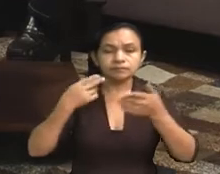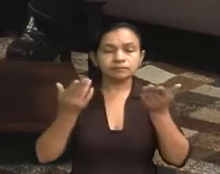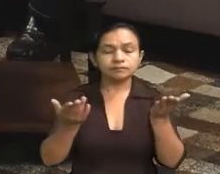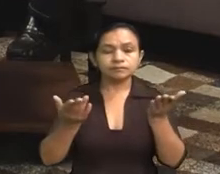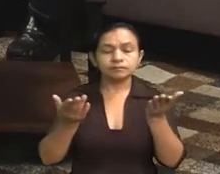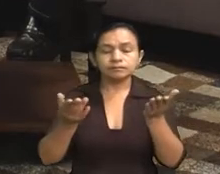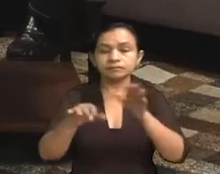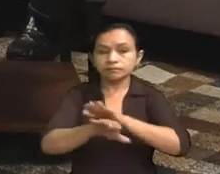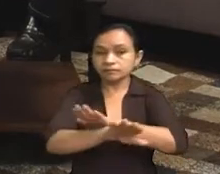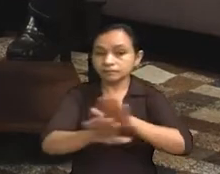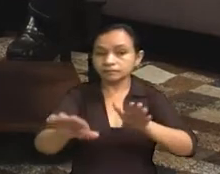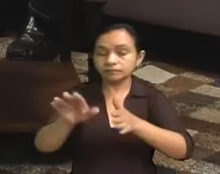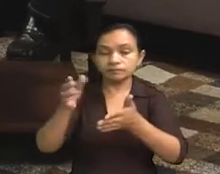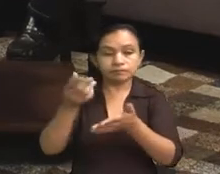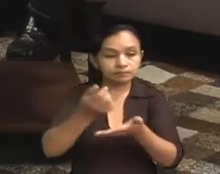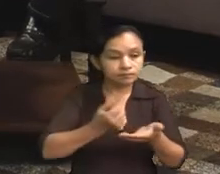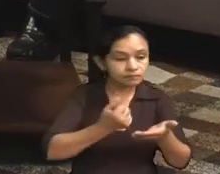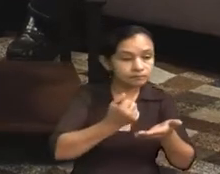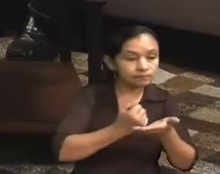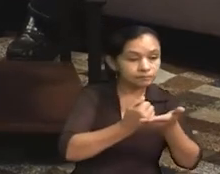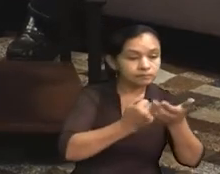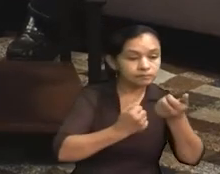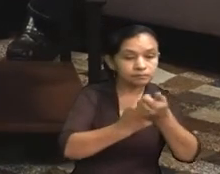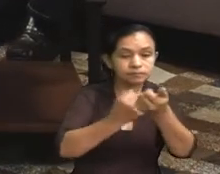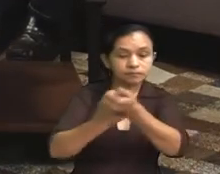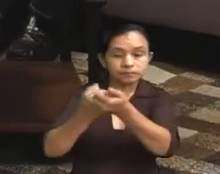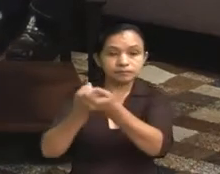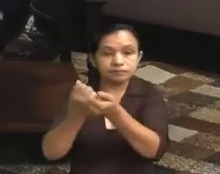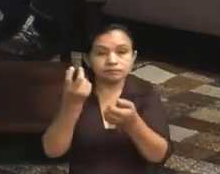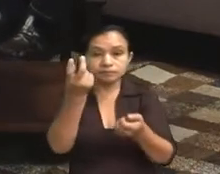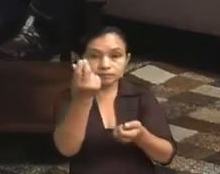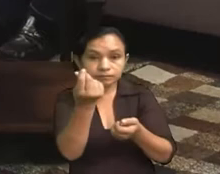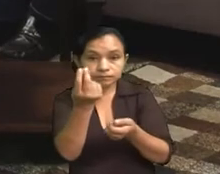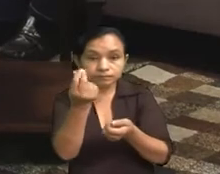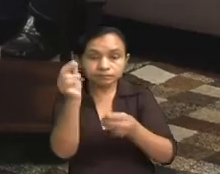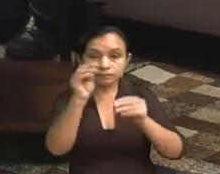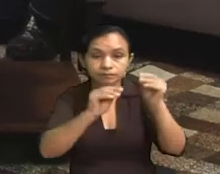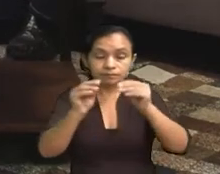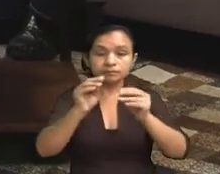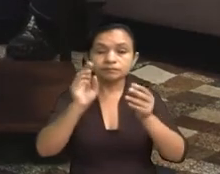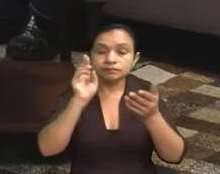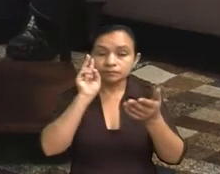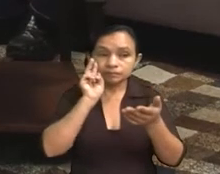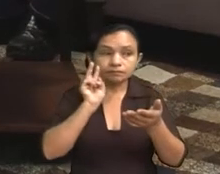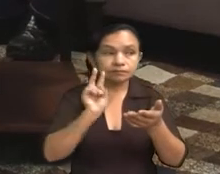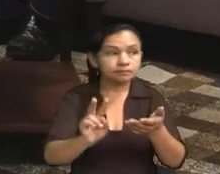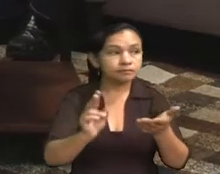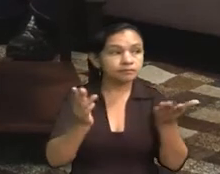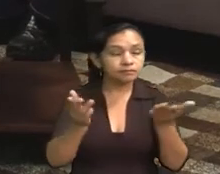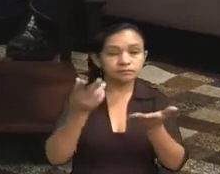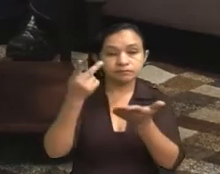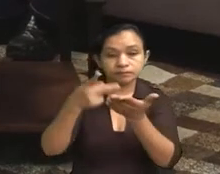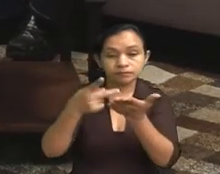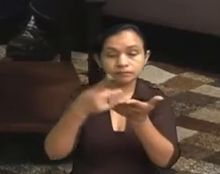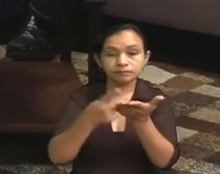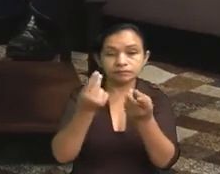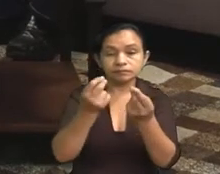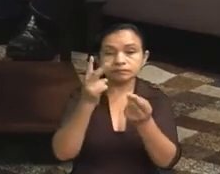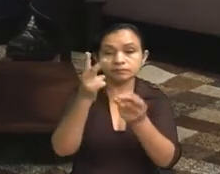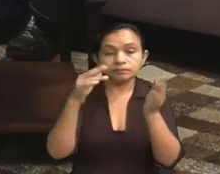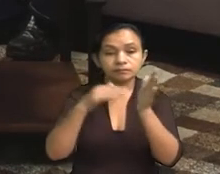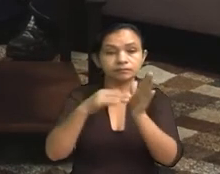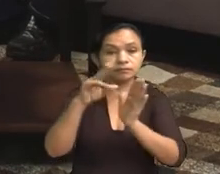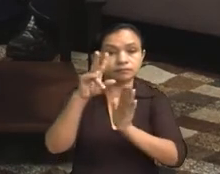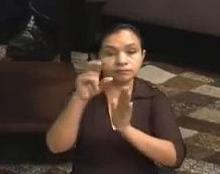se financien lo que se tienen que financiar. Pero además contempla el presupuesto 2020